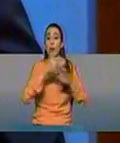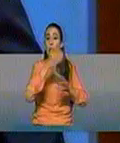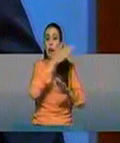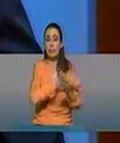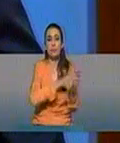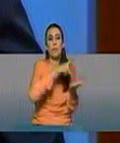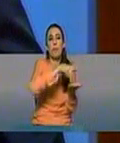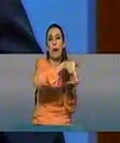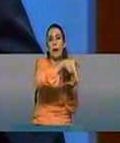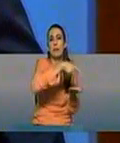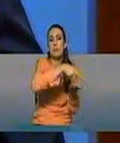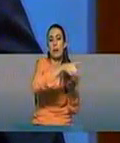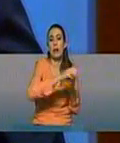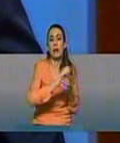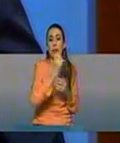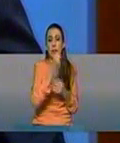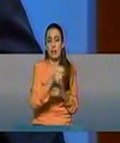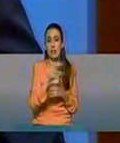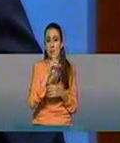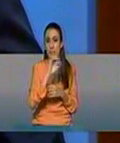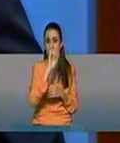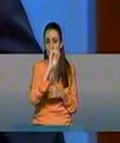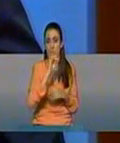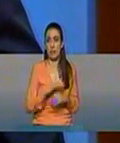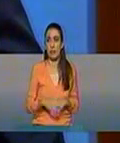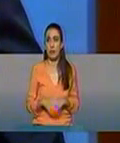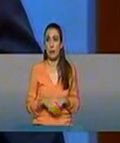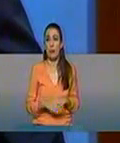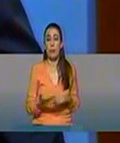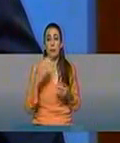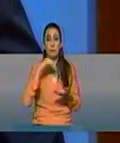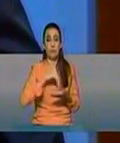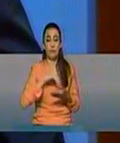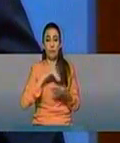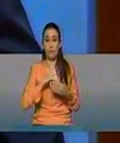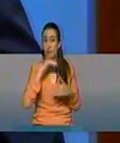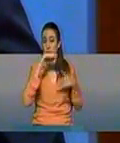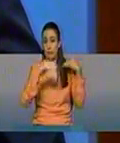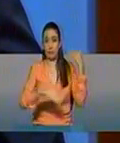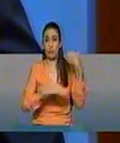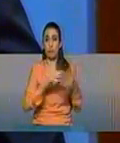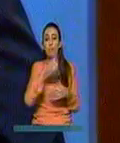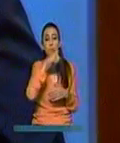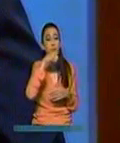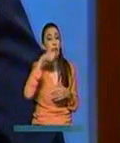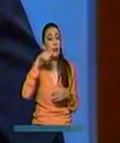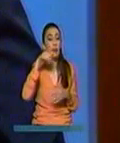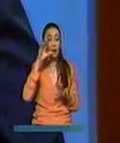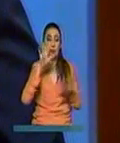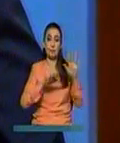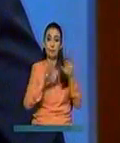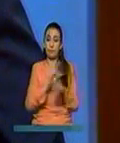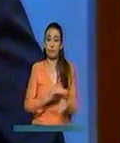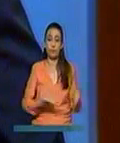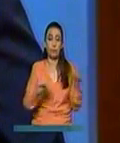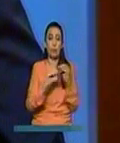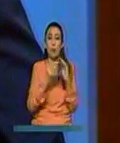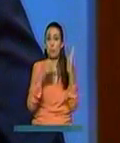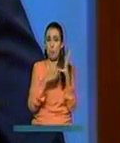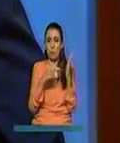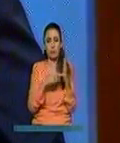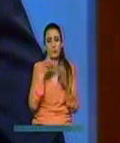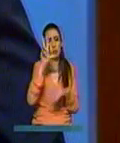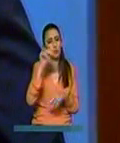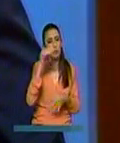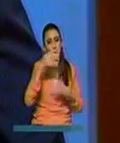Eso nos va a favorecer sin duda a muchos cerveceros. Es un impuesto muy injusto, y sobre todo en empresas